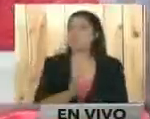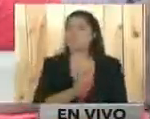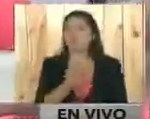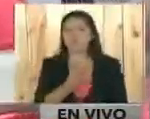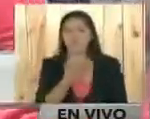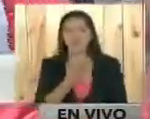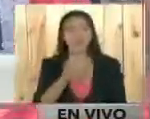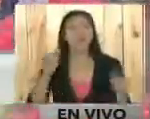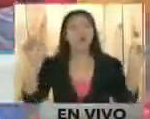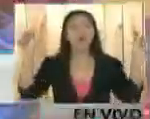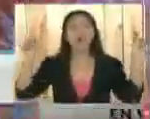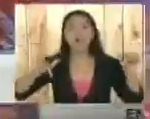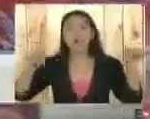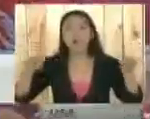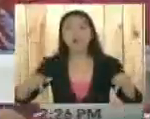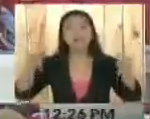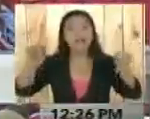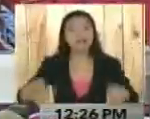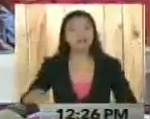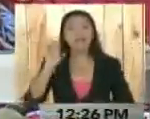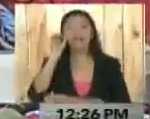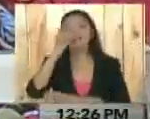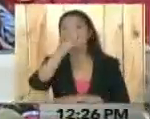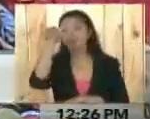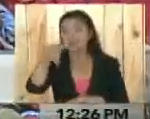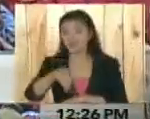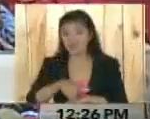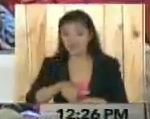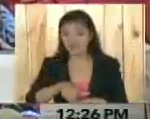solo quiero hacer referencia a que hoy está la Asamblea Nacional.